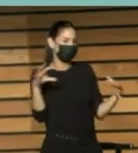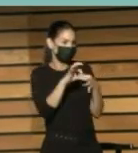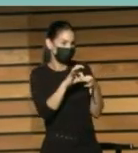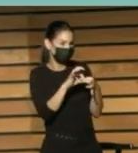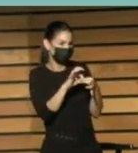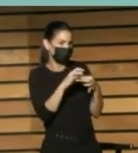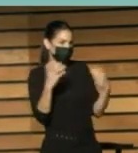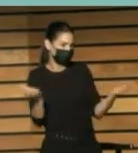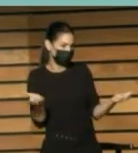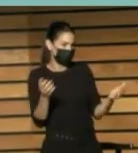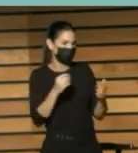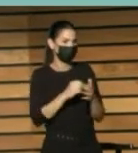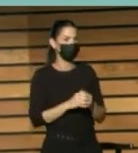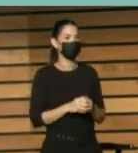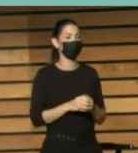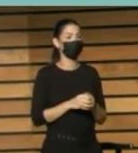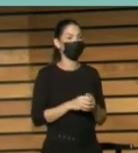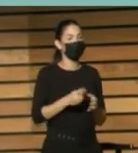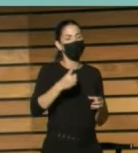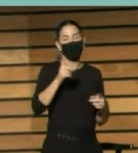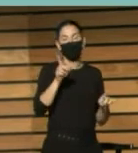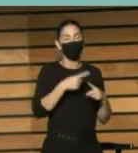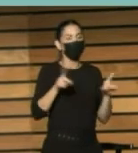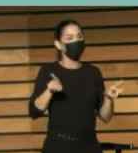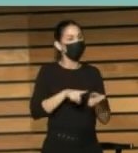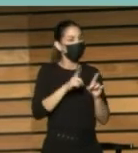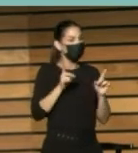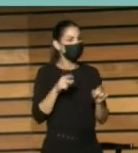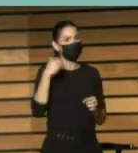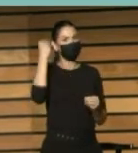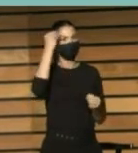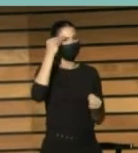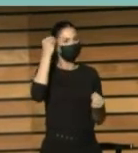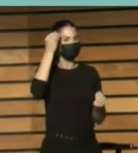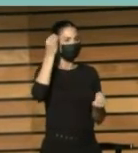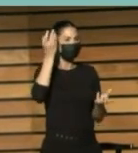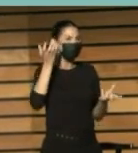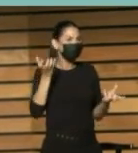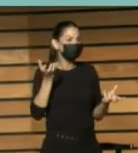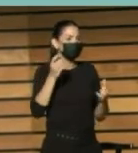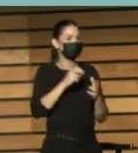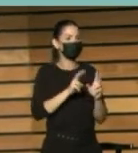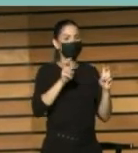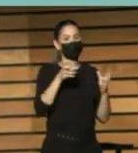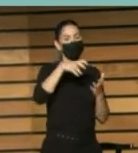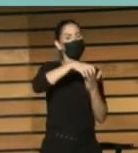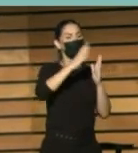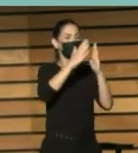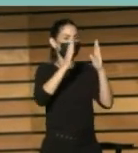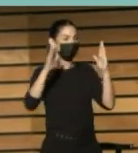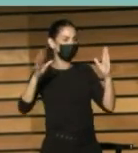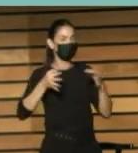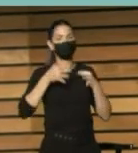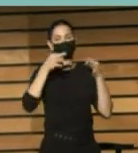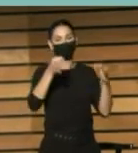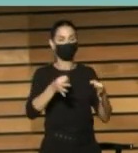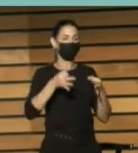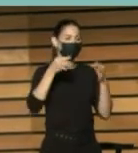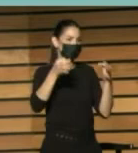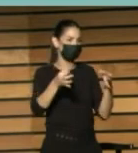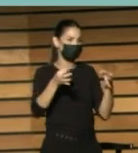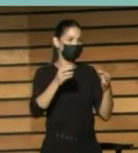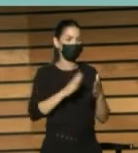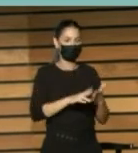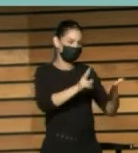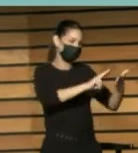sin la una. Y por mucho que repensemos, en el corazón de las bibliotecas siempre estará la